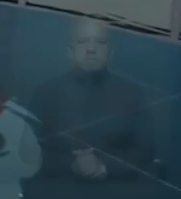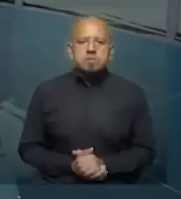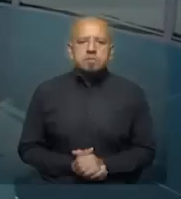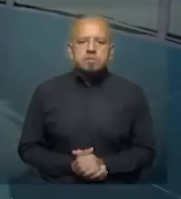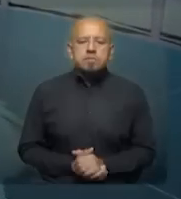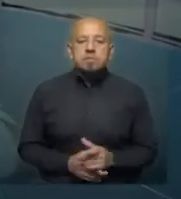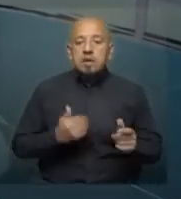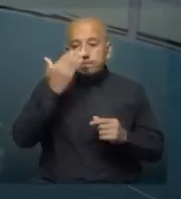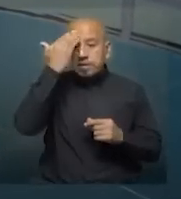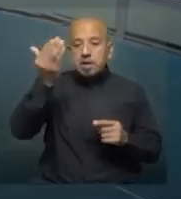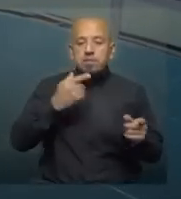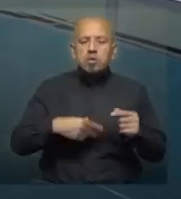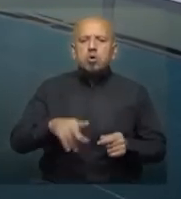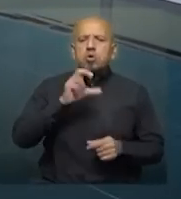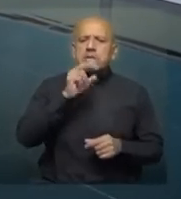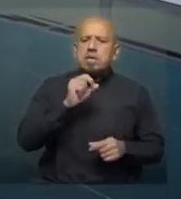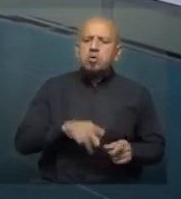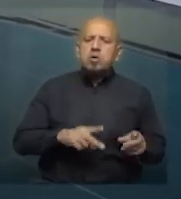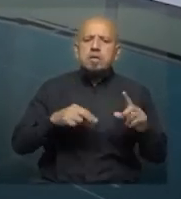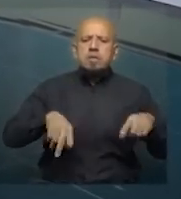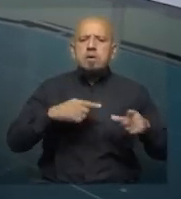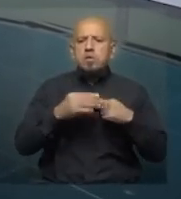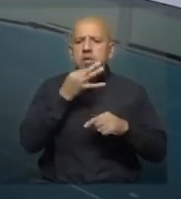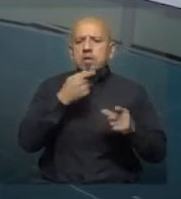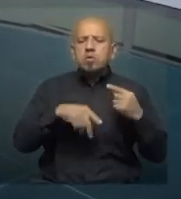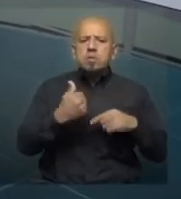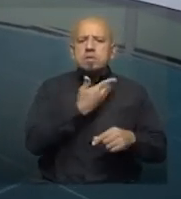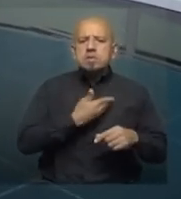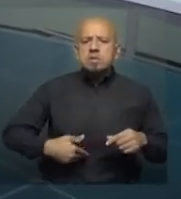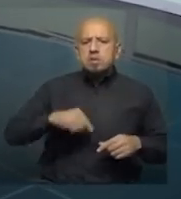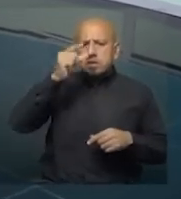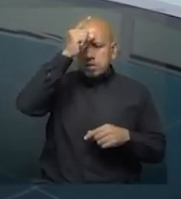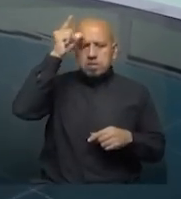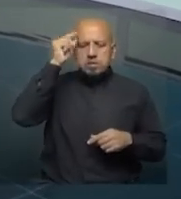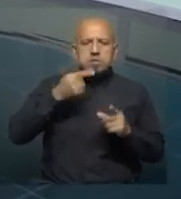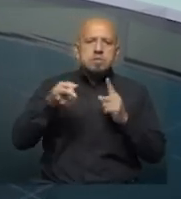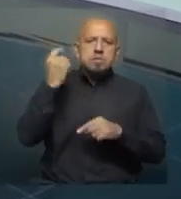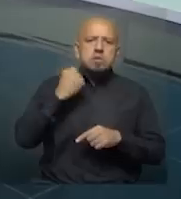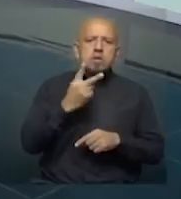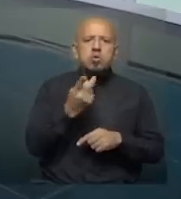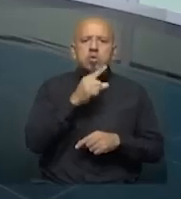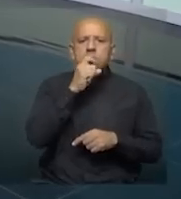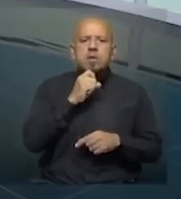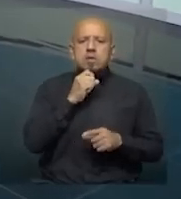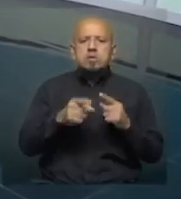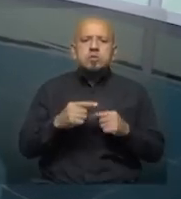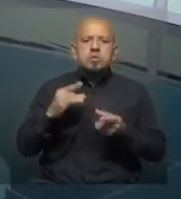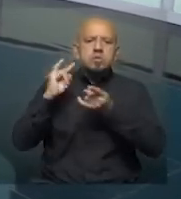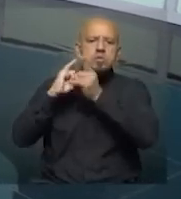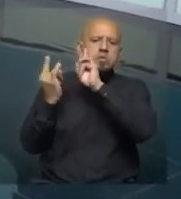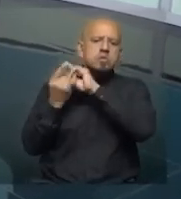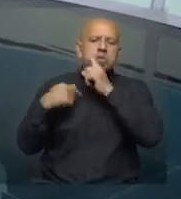El Frente Amplio ha criticado los anuncios económicos que realizó el presidente de la República el pasado 2 de marzo ante la Asamblea General, que apuntan a